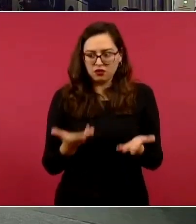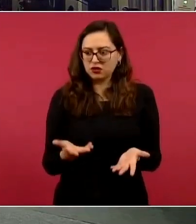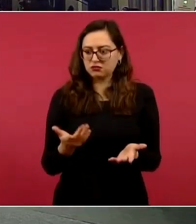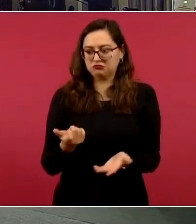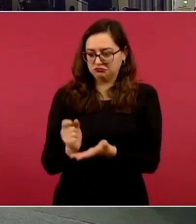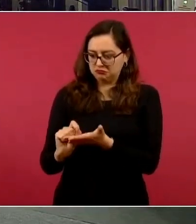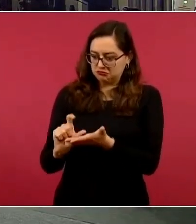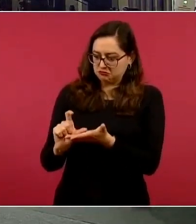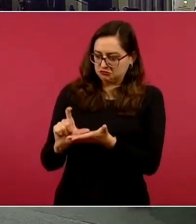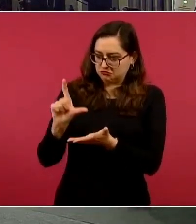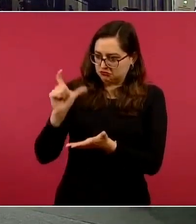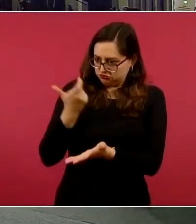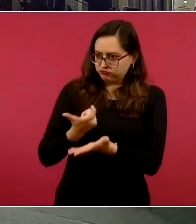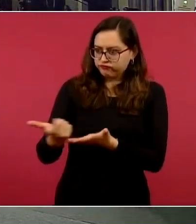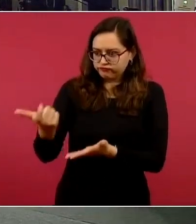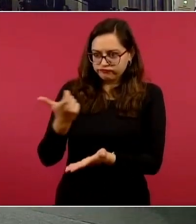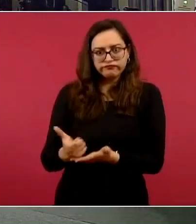está mal.